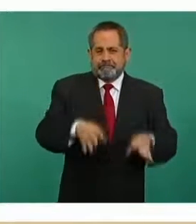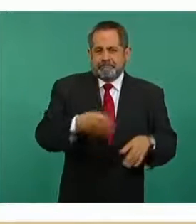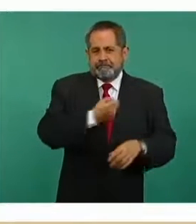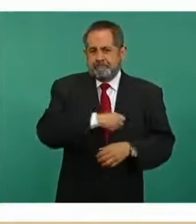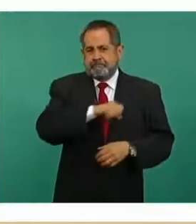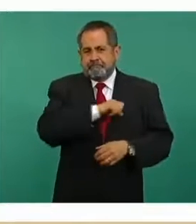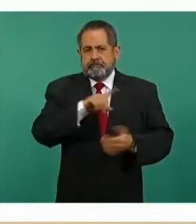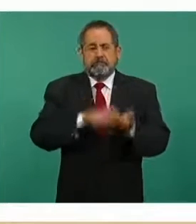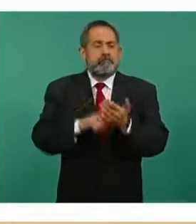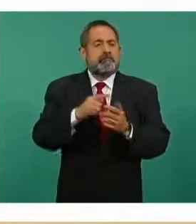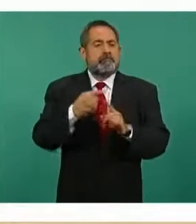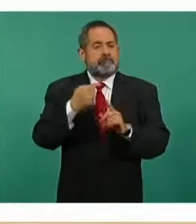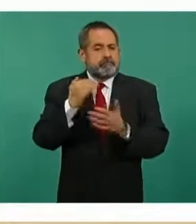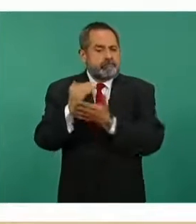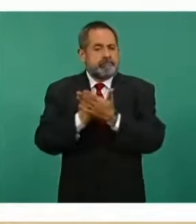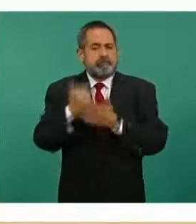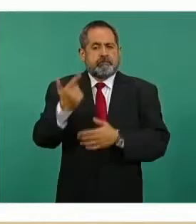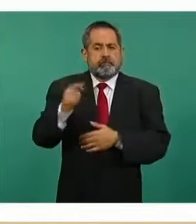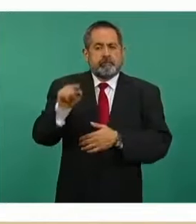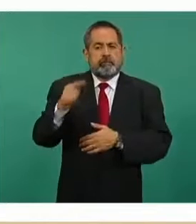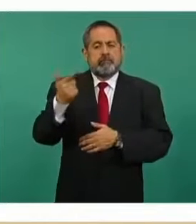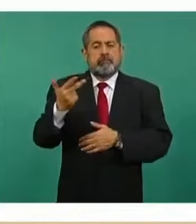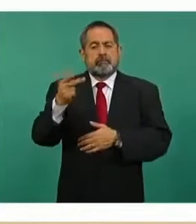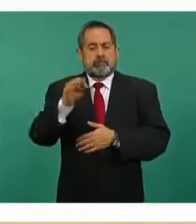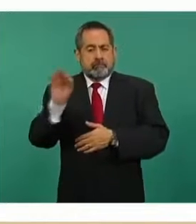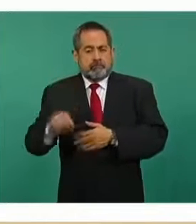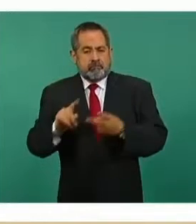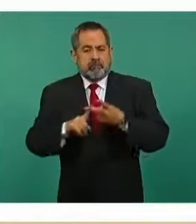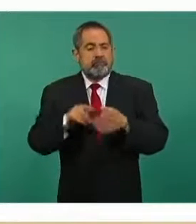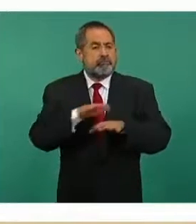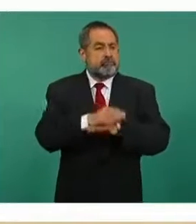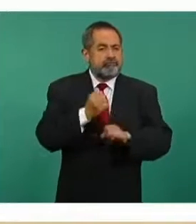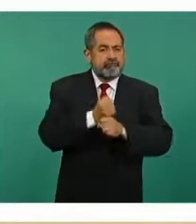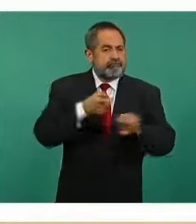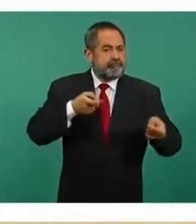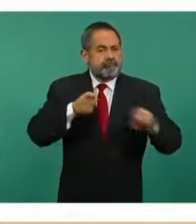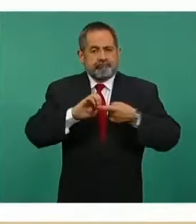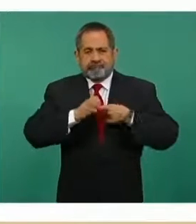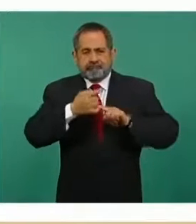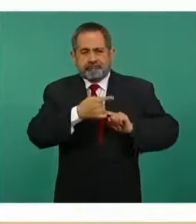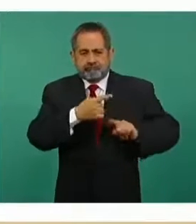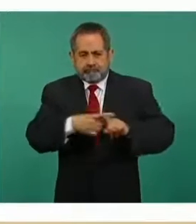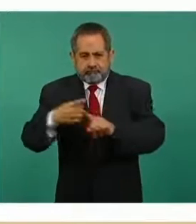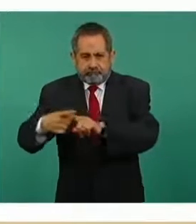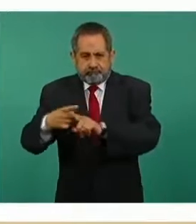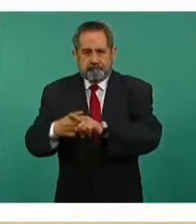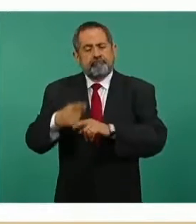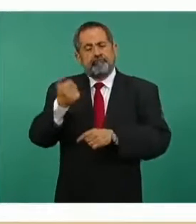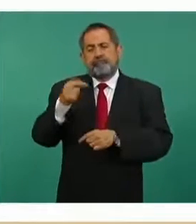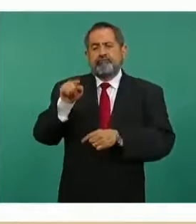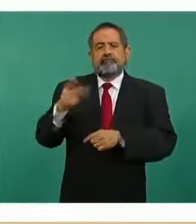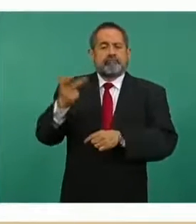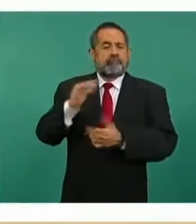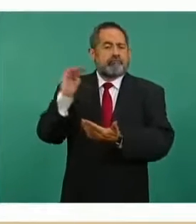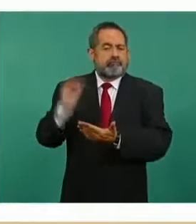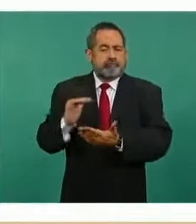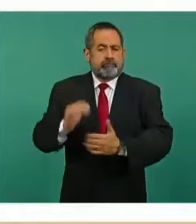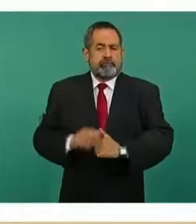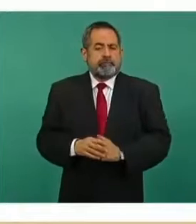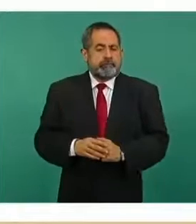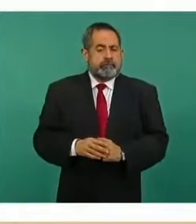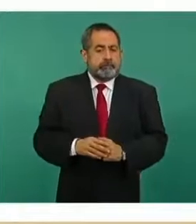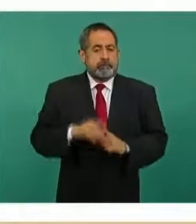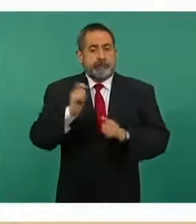menos 7.8% y delitos relacionados con armas de fuego y explosivos. Y en relación con los